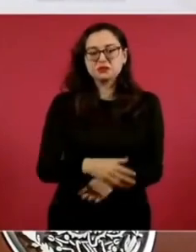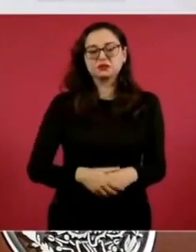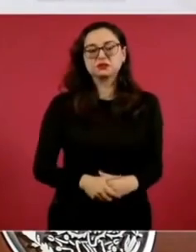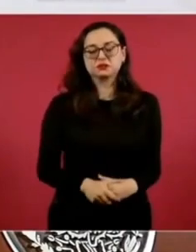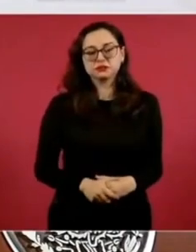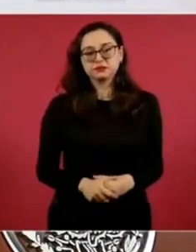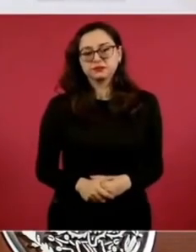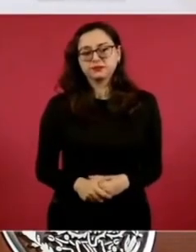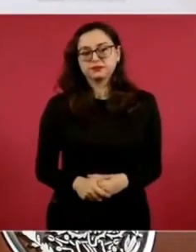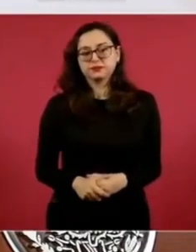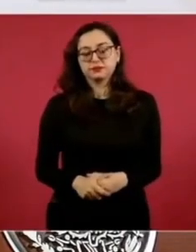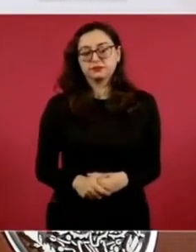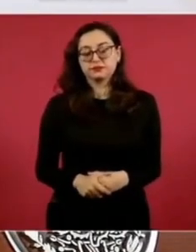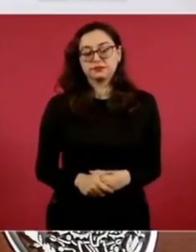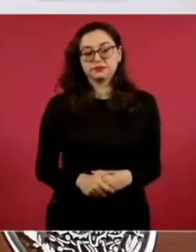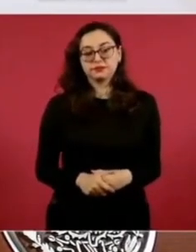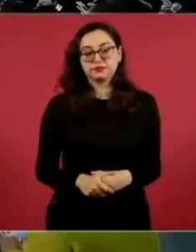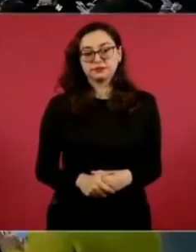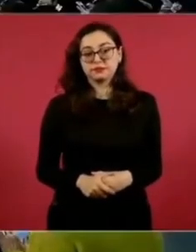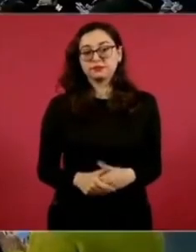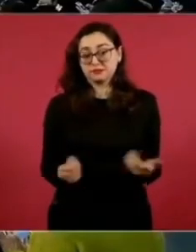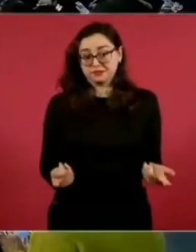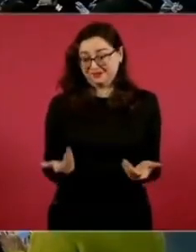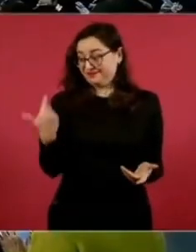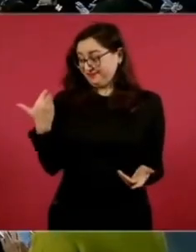impunidad todo esto